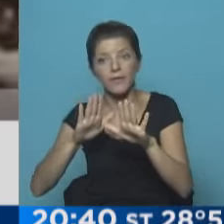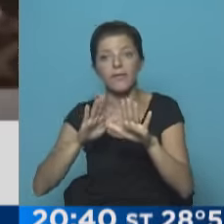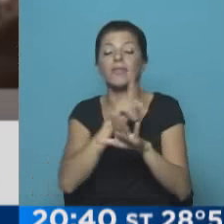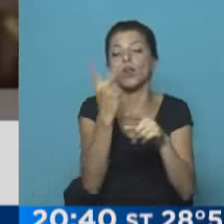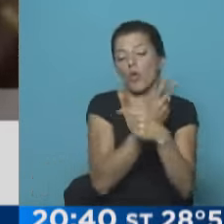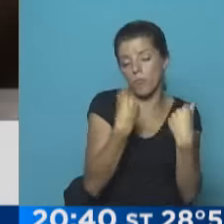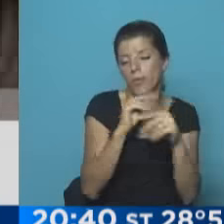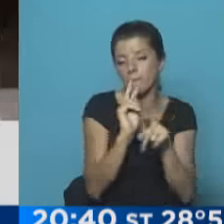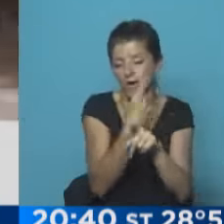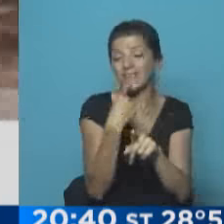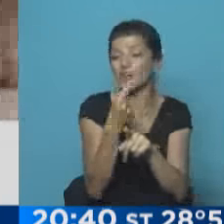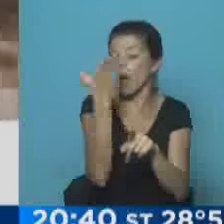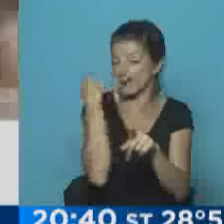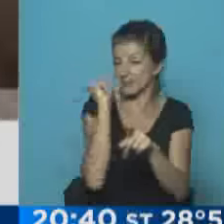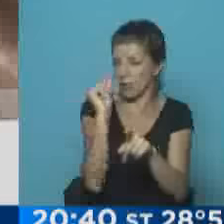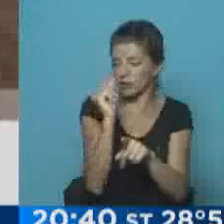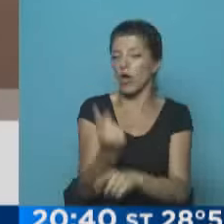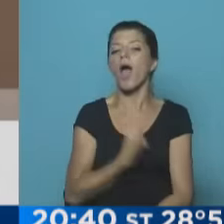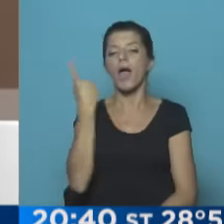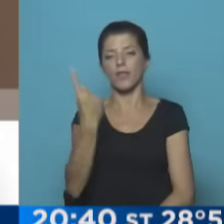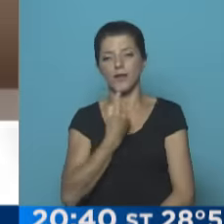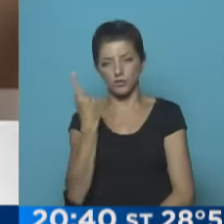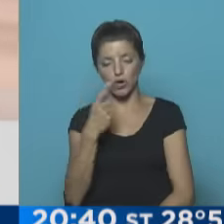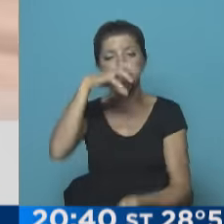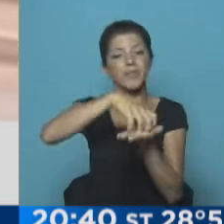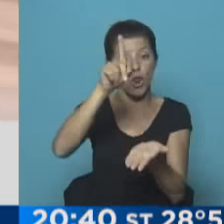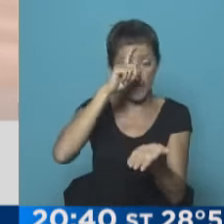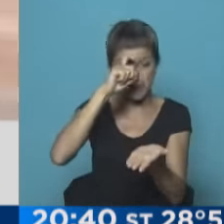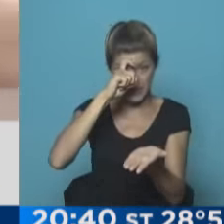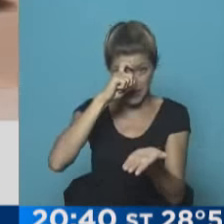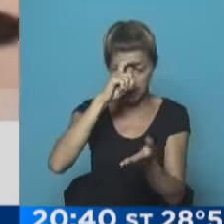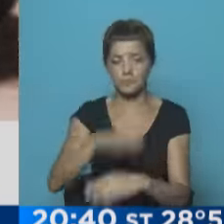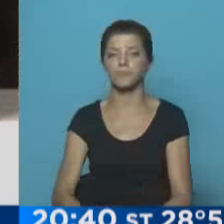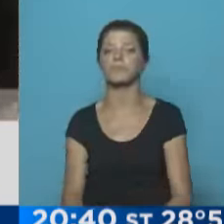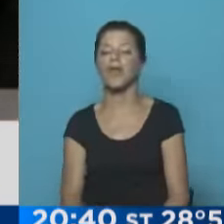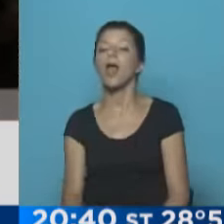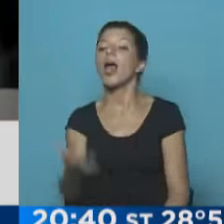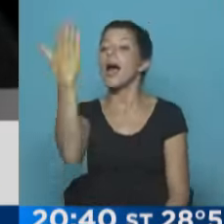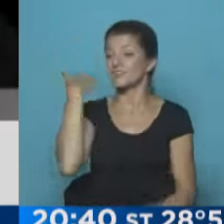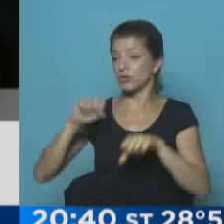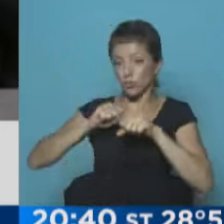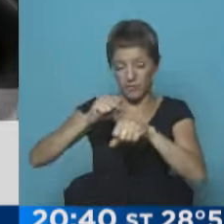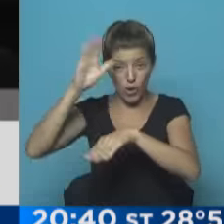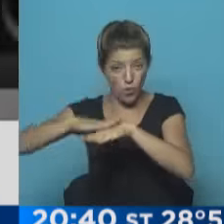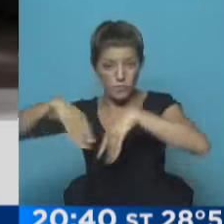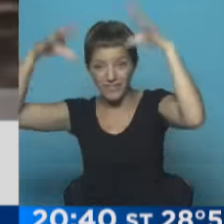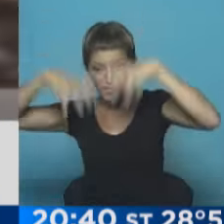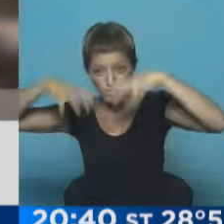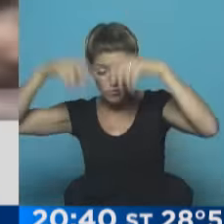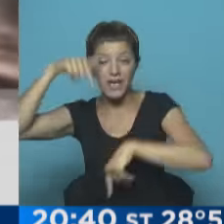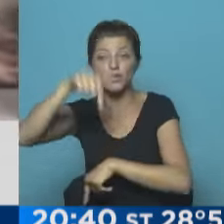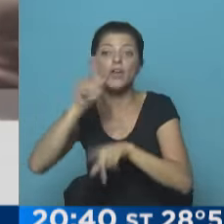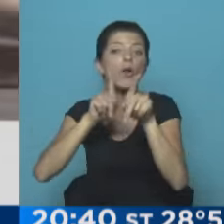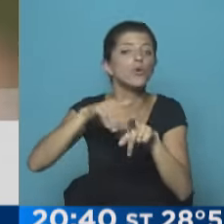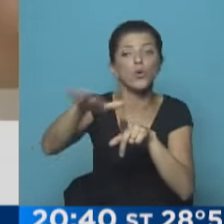vida. Eso lo dijo hace un rato nada más el director del hospital donde están internados. Ayer tuvo que ser suspendida por lluvia y hoy tuvo que ser acortada